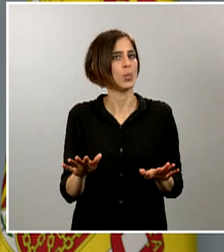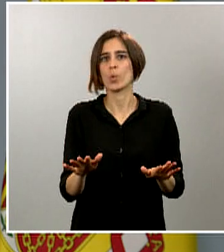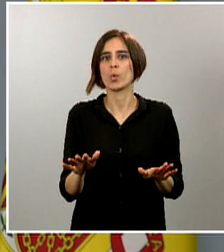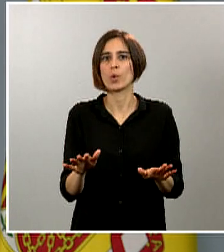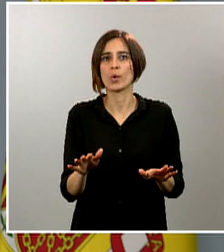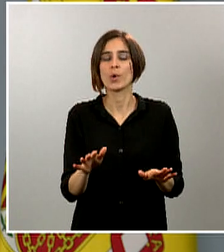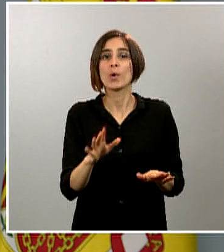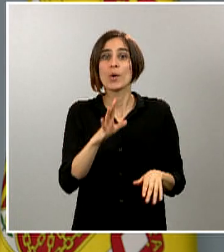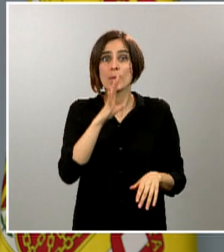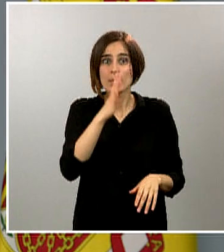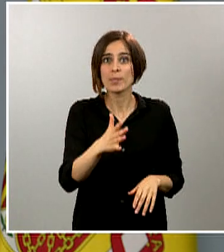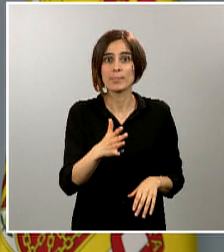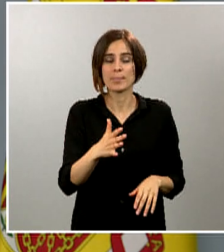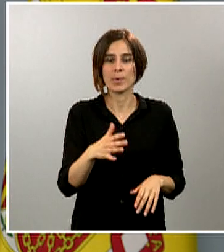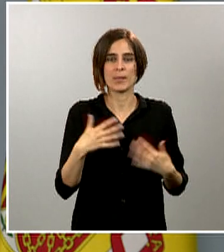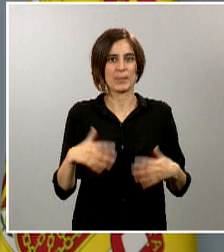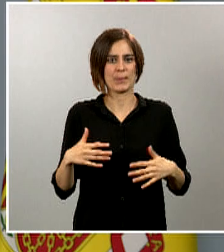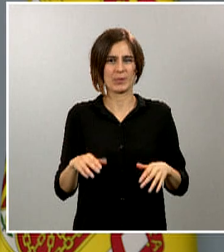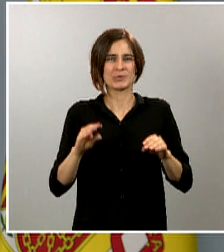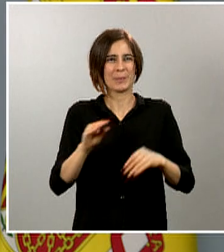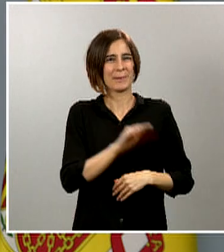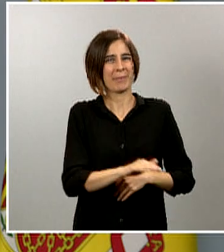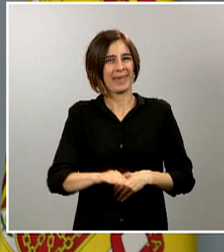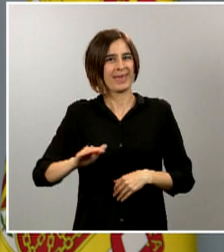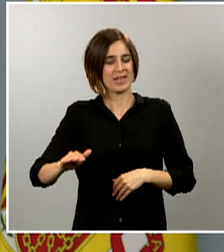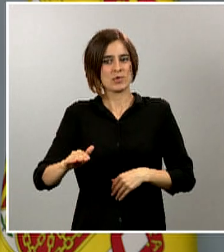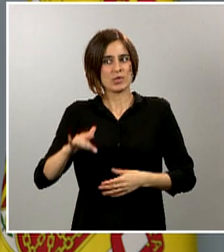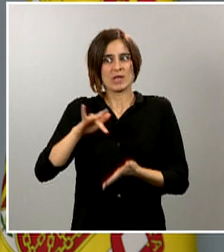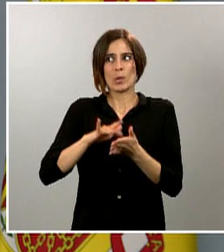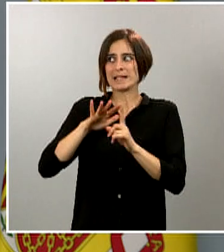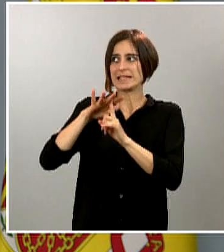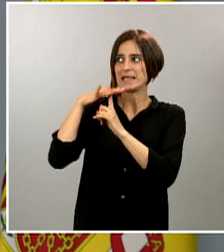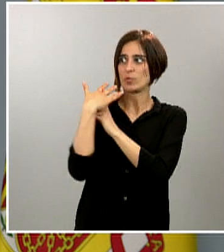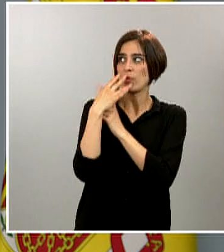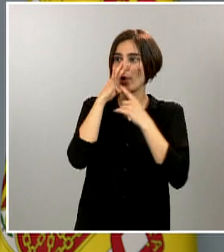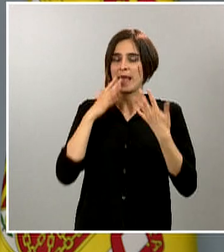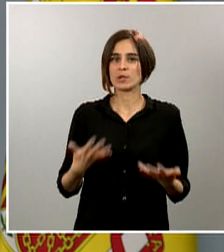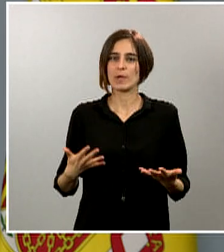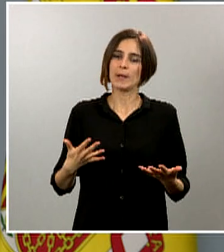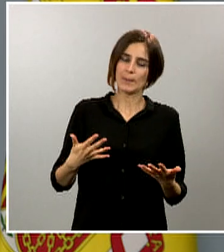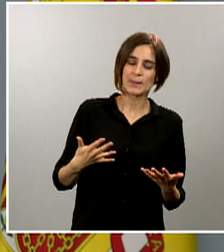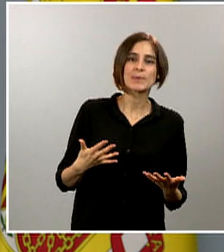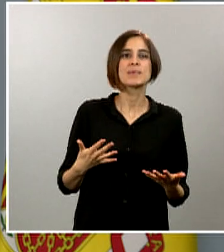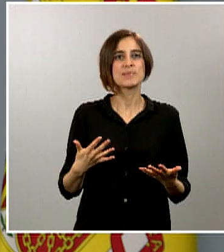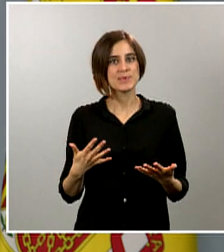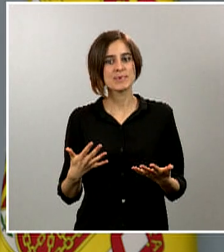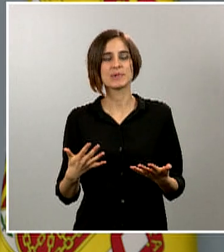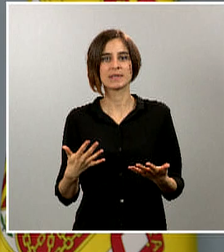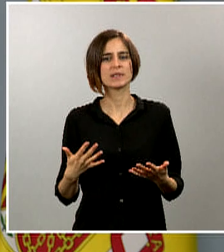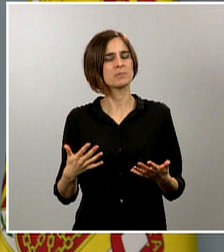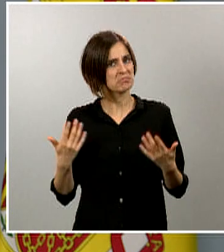enfrentarse con una edad, con su edad, a situaciones como las que estamos y manifestar esa voluntad y